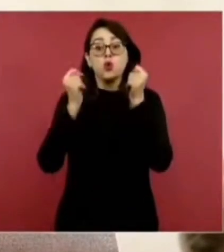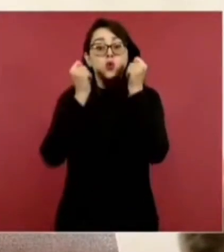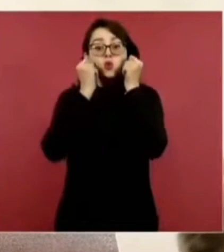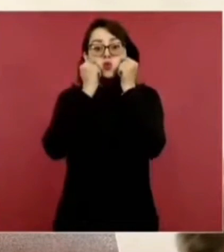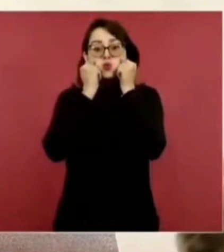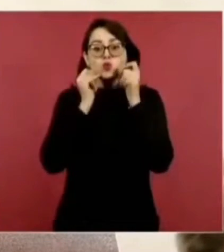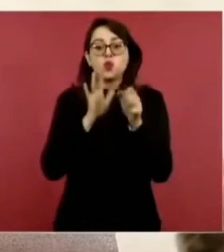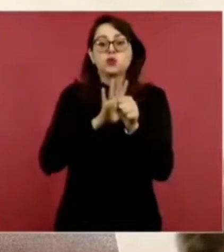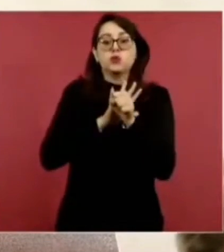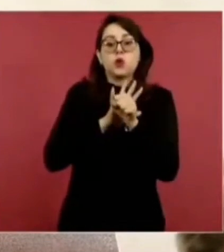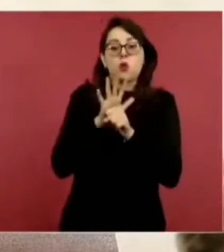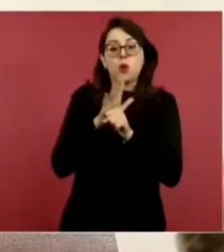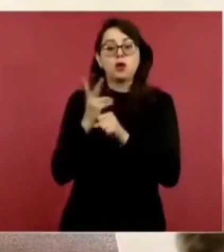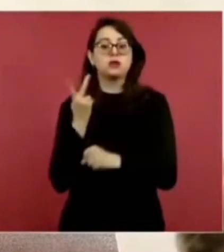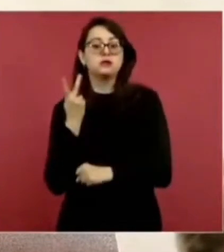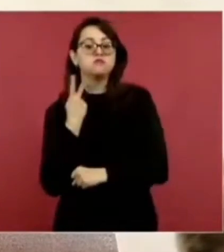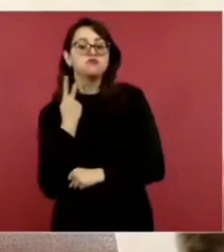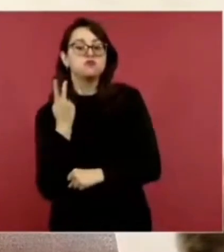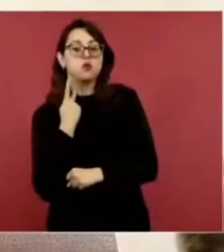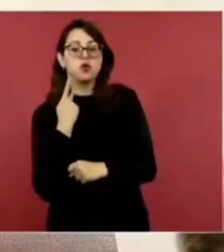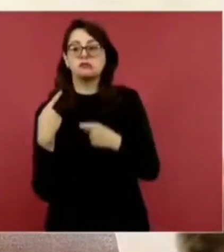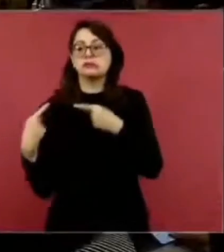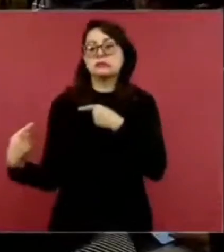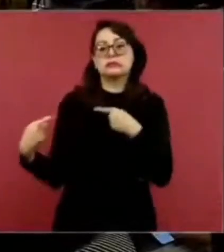de banderías políticas,